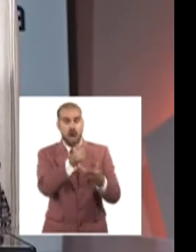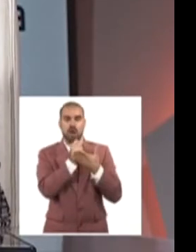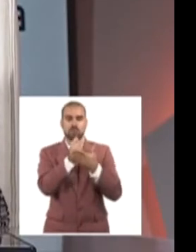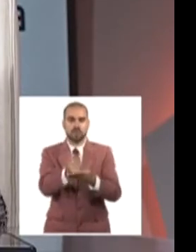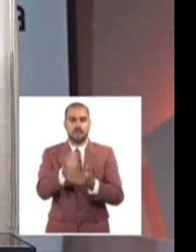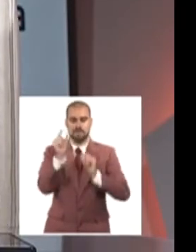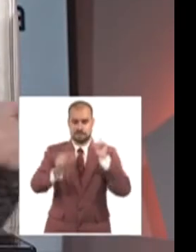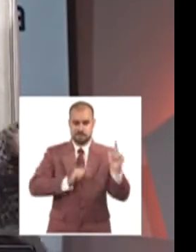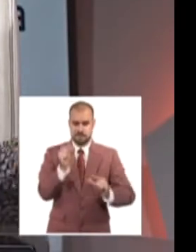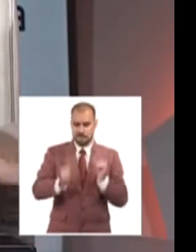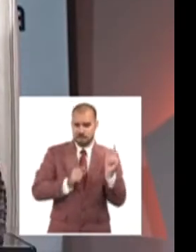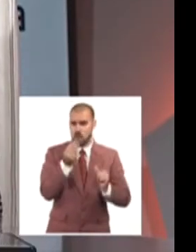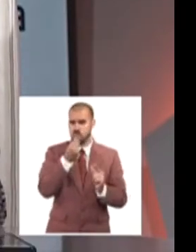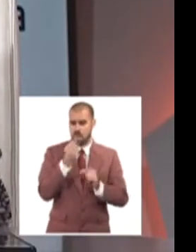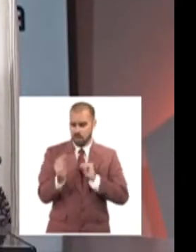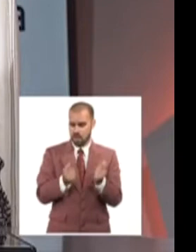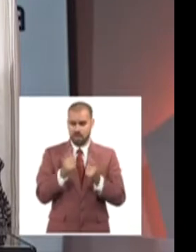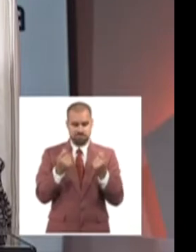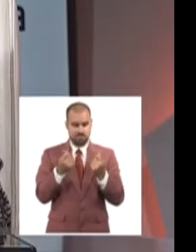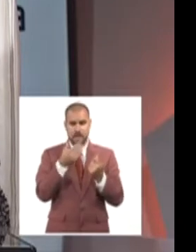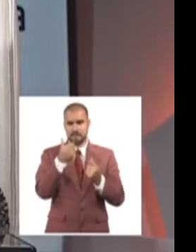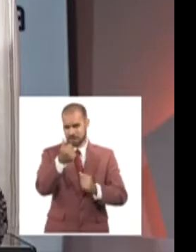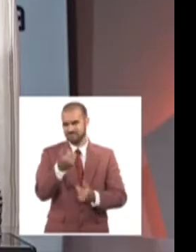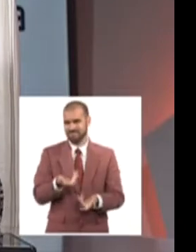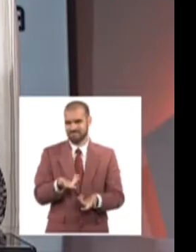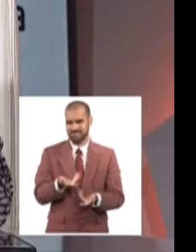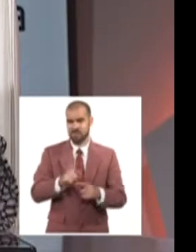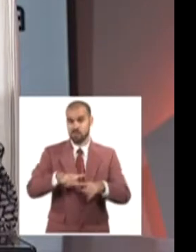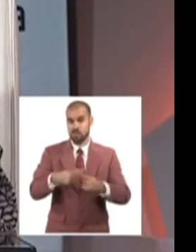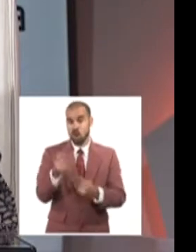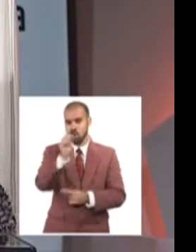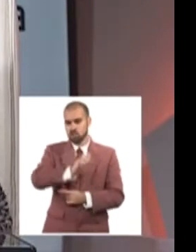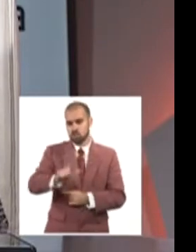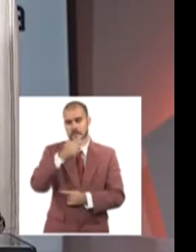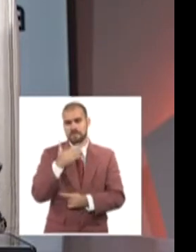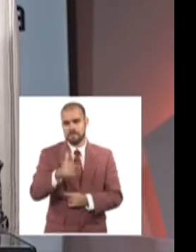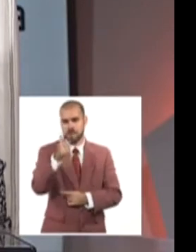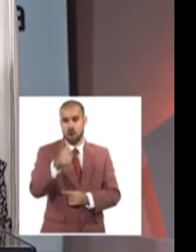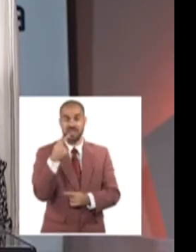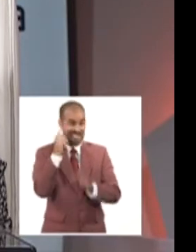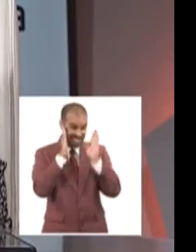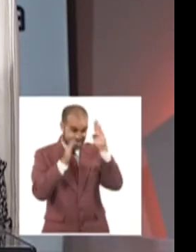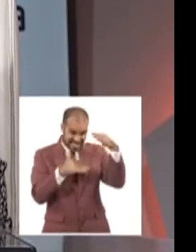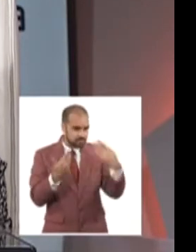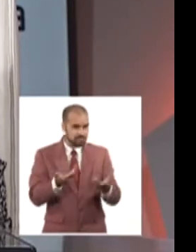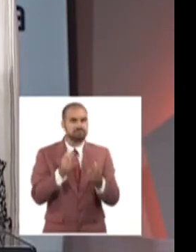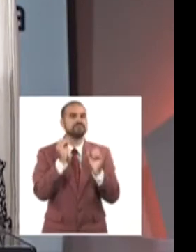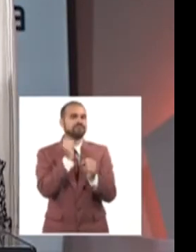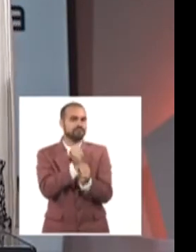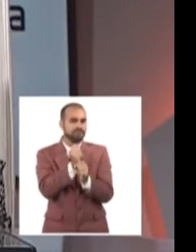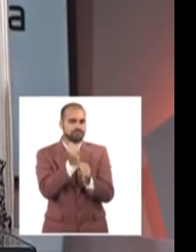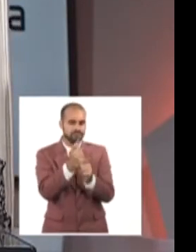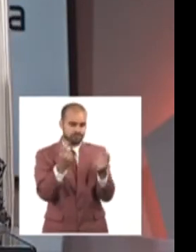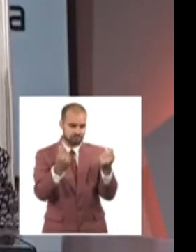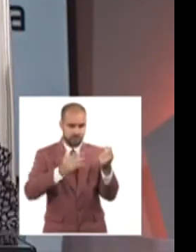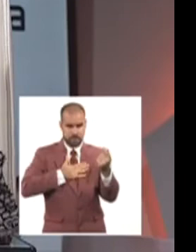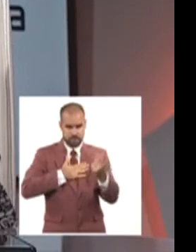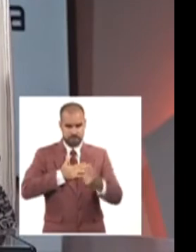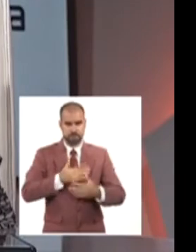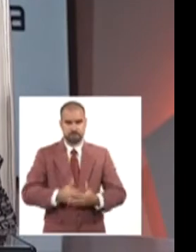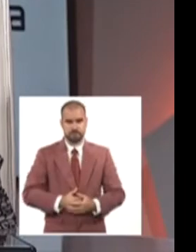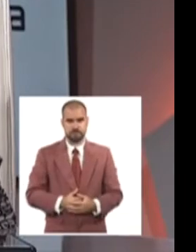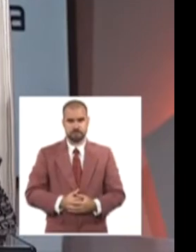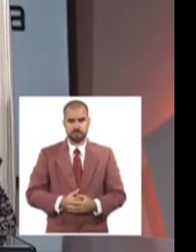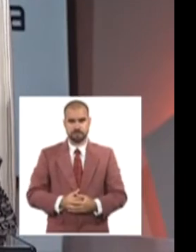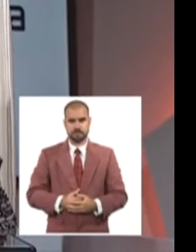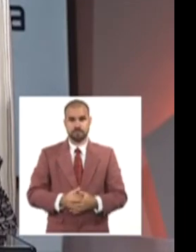y se dice beneficia la economía de las personas bueno se benefician socialmente él está muy enfocado en ese tema económica y adiós de